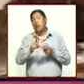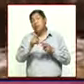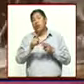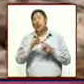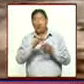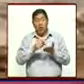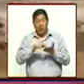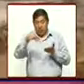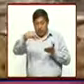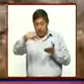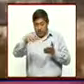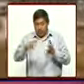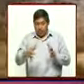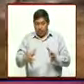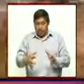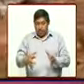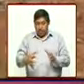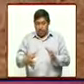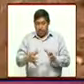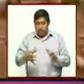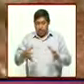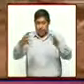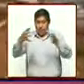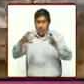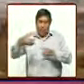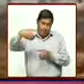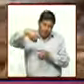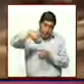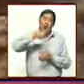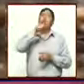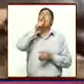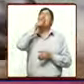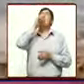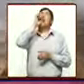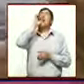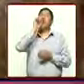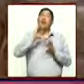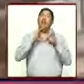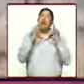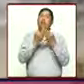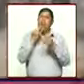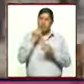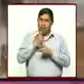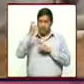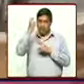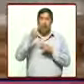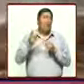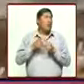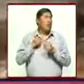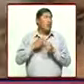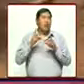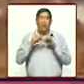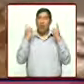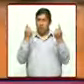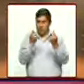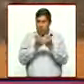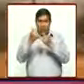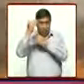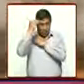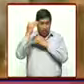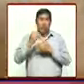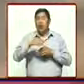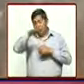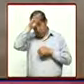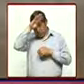de pastillas potabilizadoras a los puntos de incendio para dotar de agua potable a las familias afectadas, principalmente en los departamentos de Santa